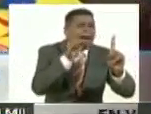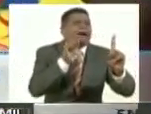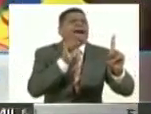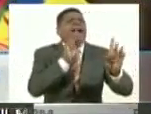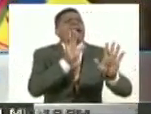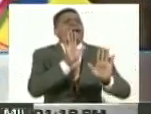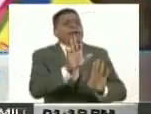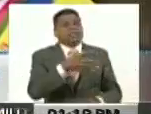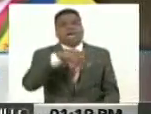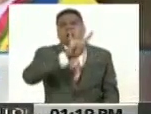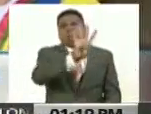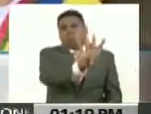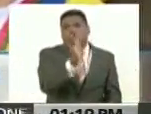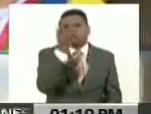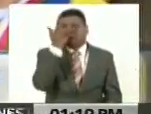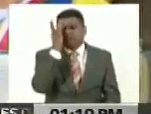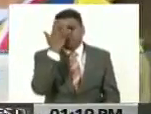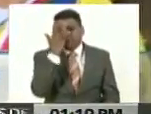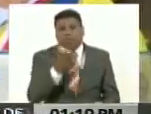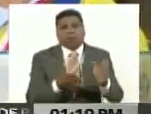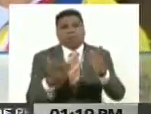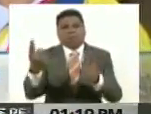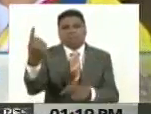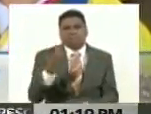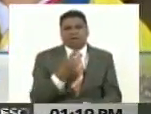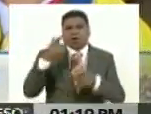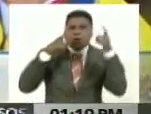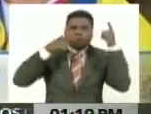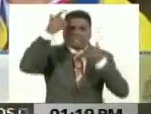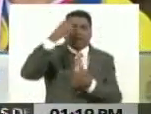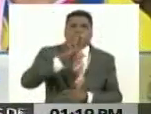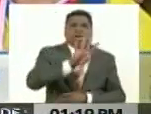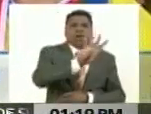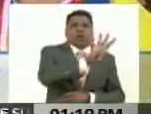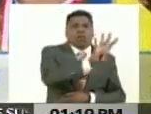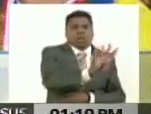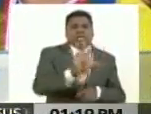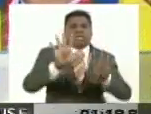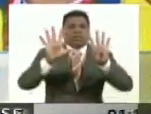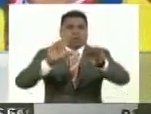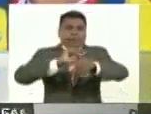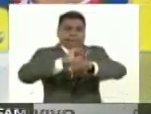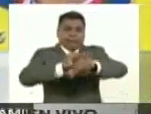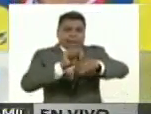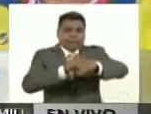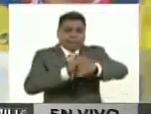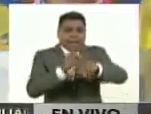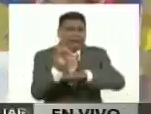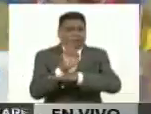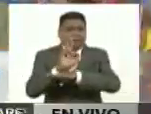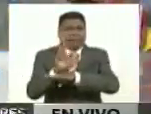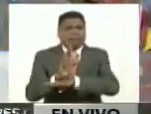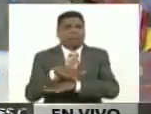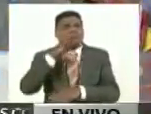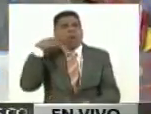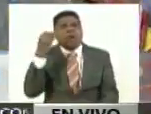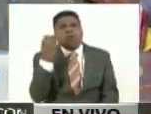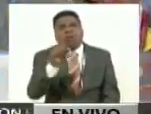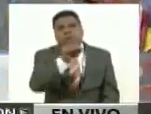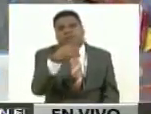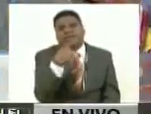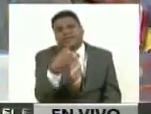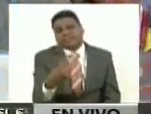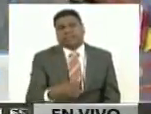Y ese 4 de febrero apareció Hugo Chávez, 49 segundos, ustedes recuerdan, pero los más jóvenes